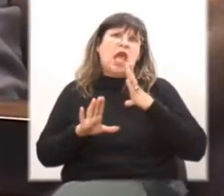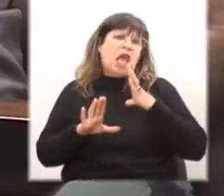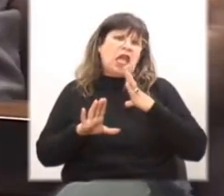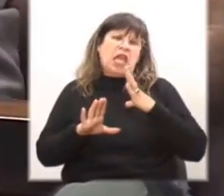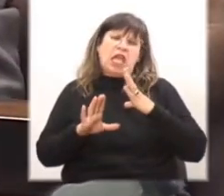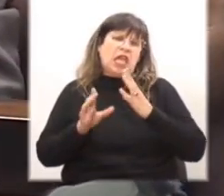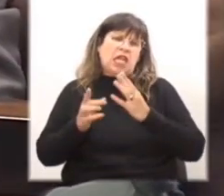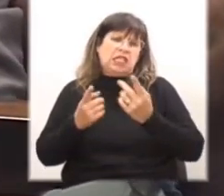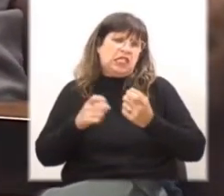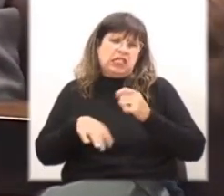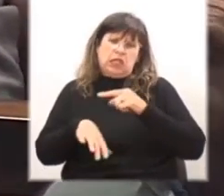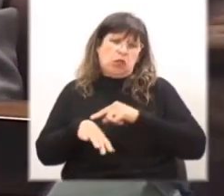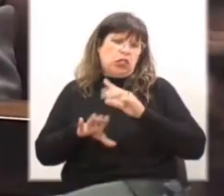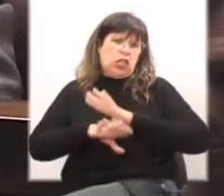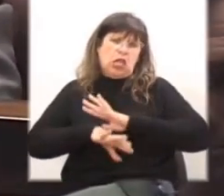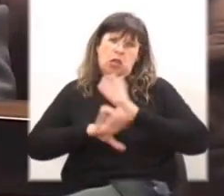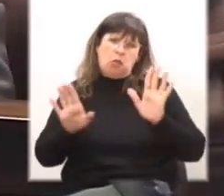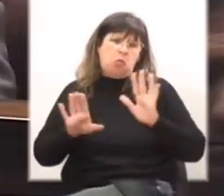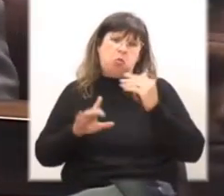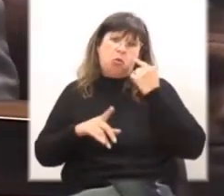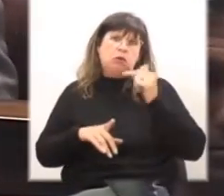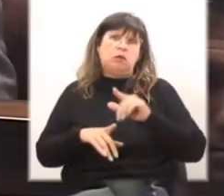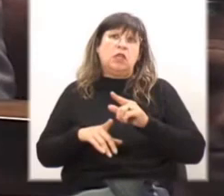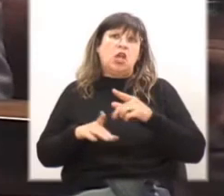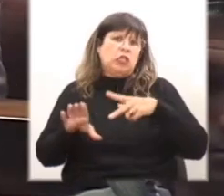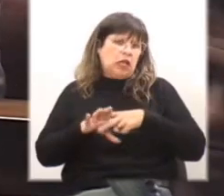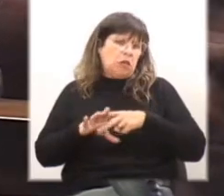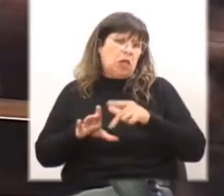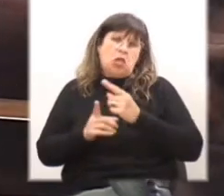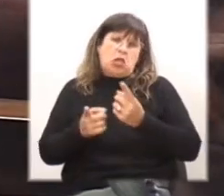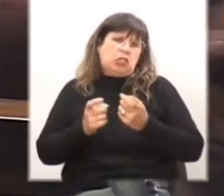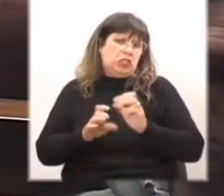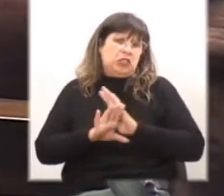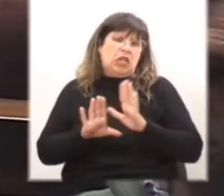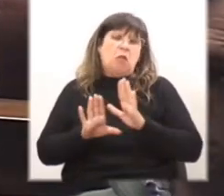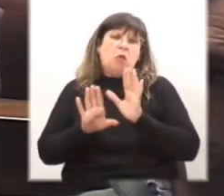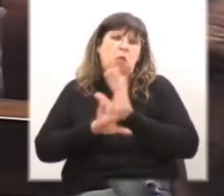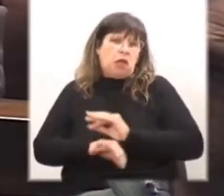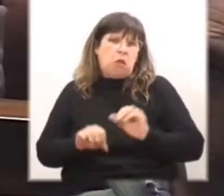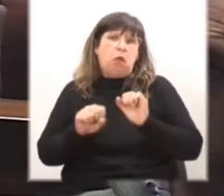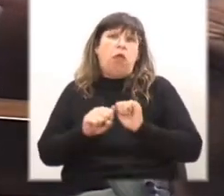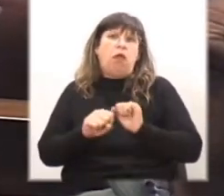sea necesario y los intermedios que sean necesarios para poder